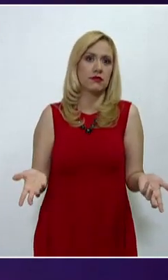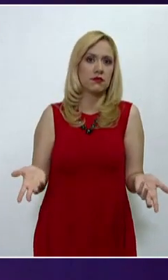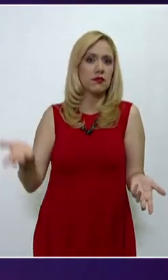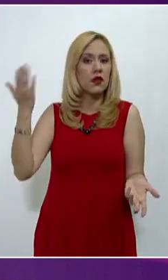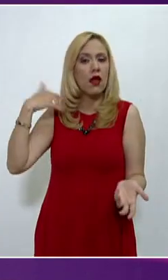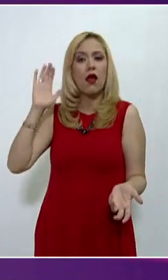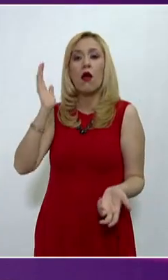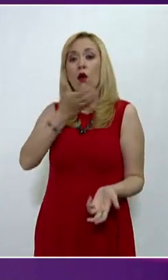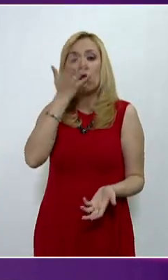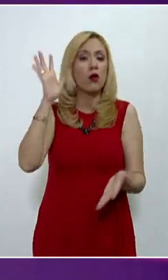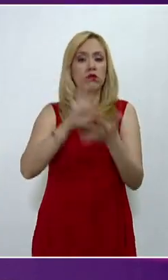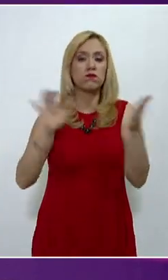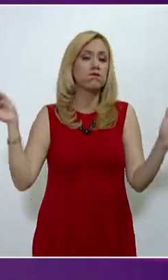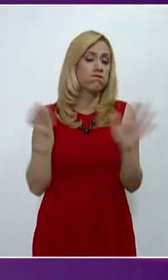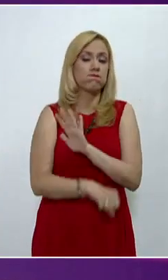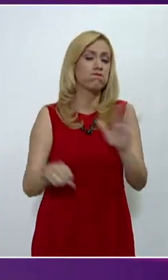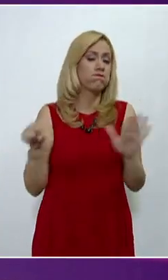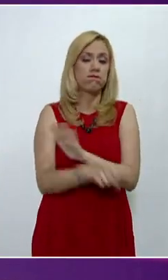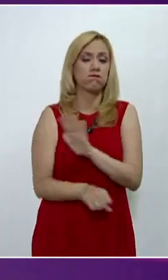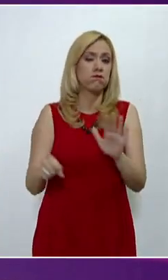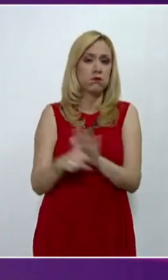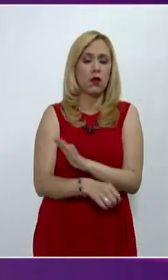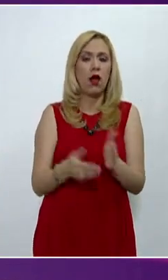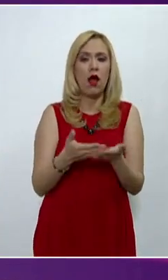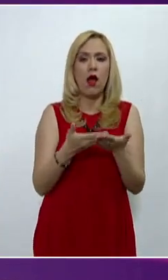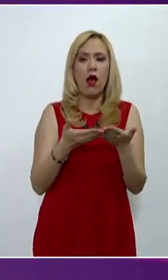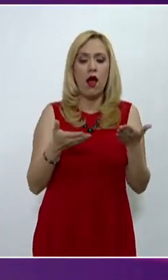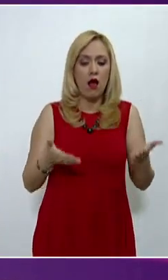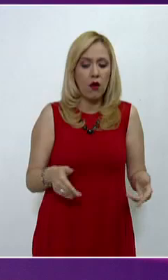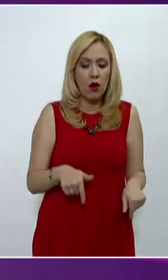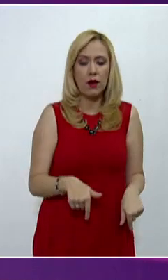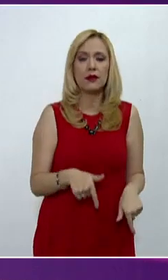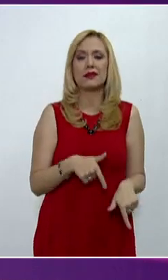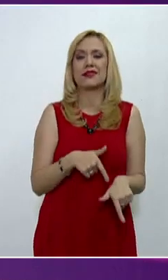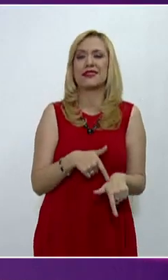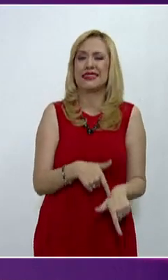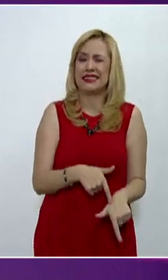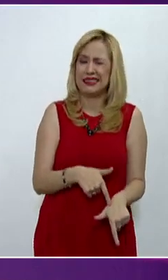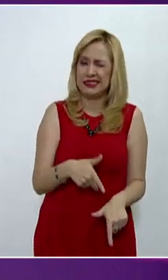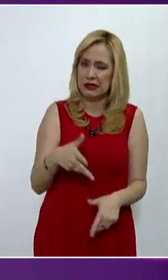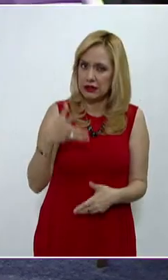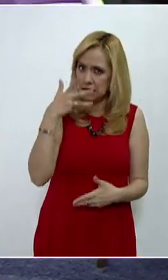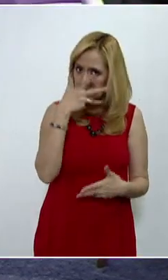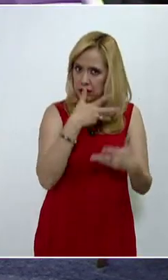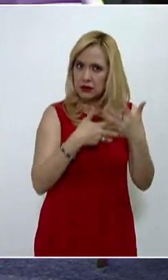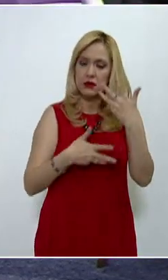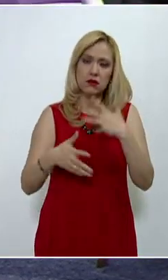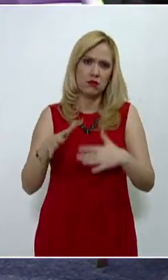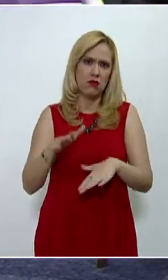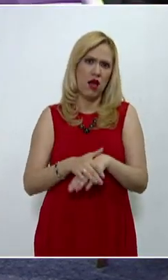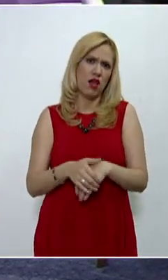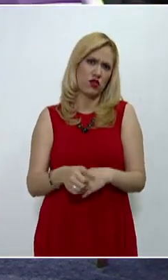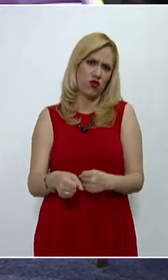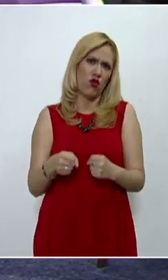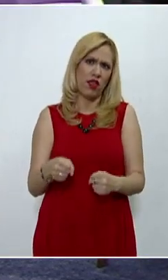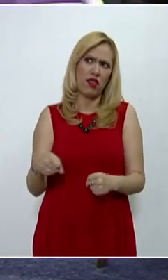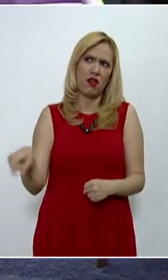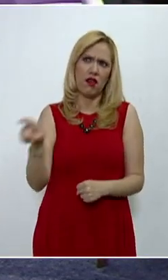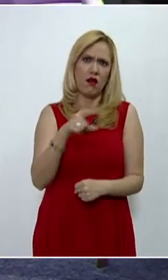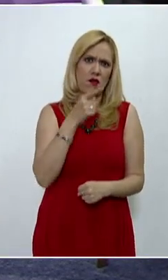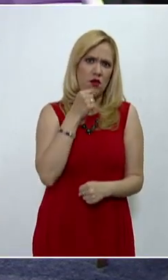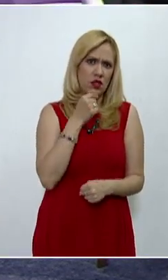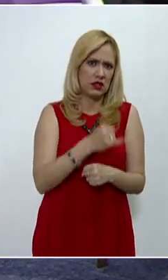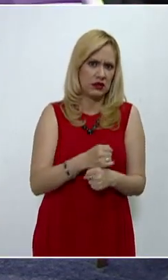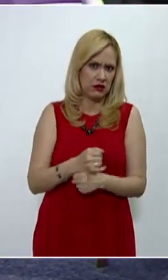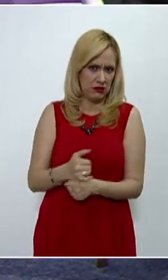estábamos acostumbrados a encarcelar y en el nuevo sistema seguimos con la misma tradición de encarcelar. Y es que esto impone una carga más fuerte para las fiscalías, ¿no es así?